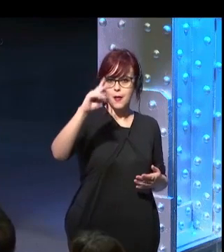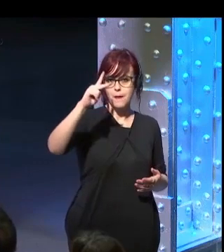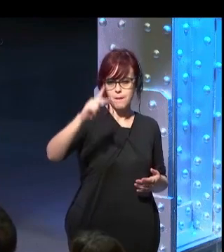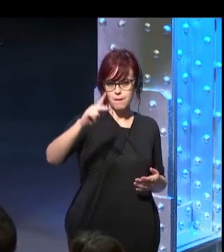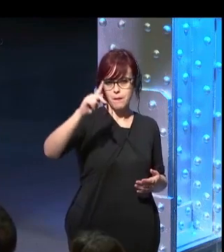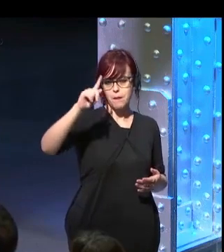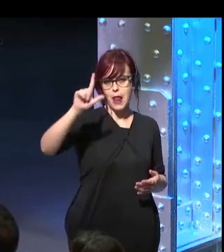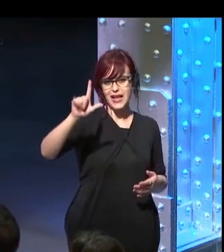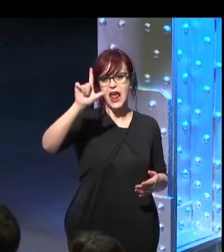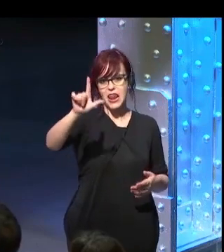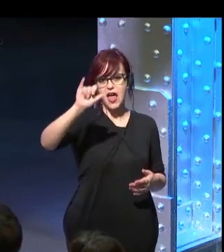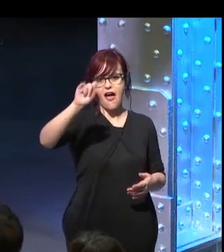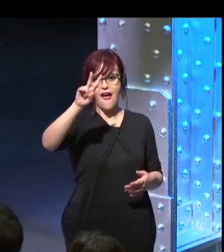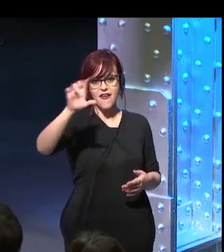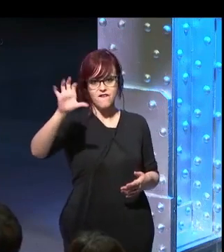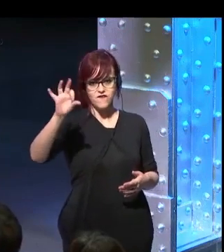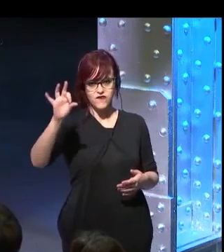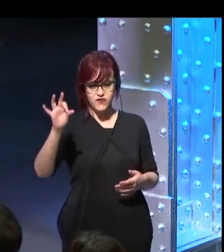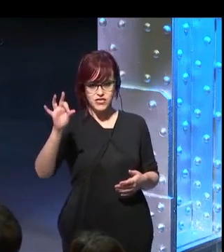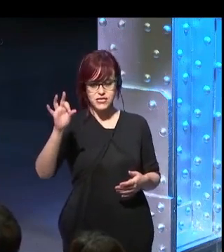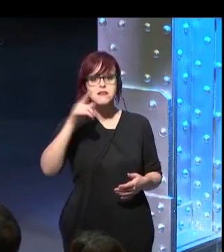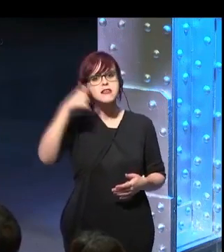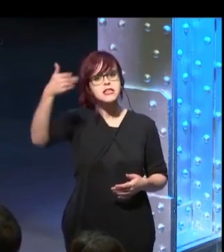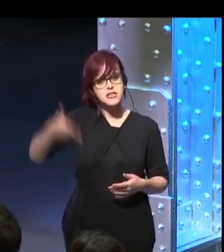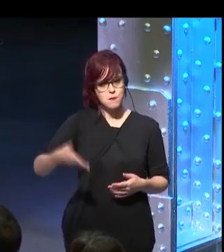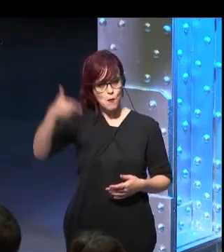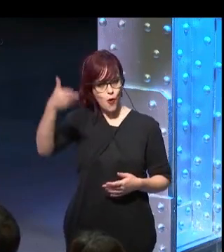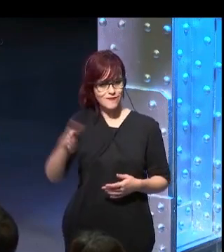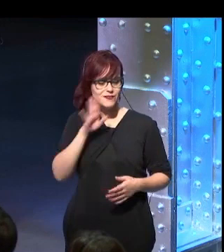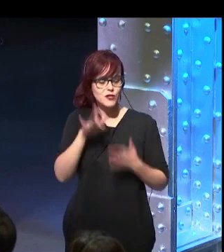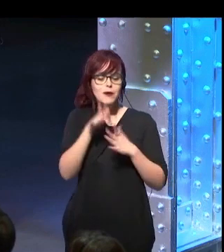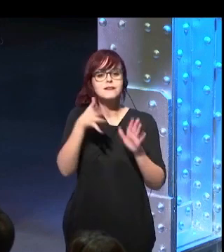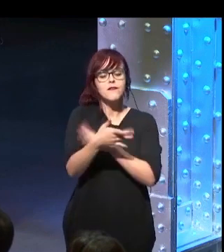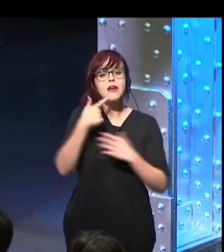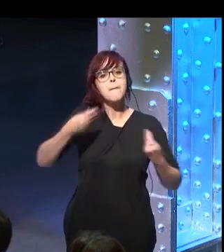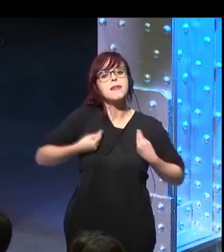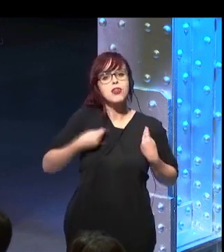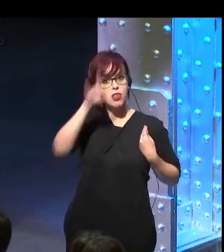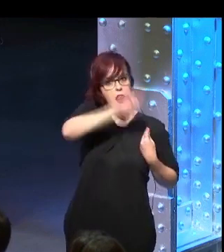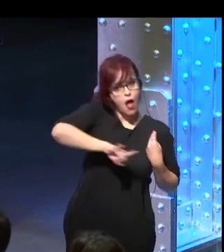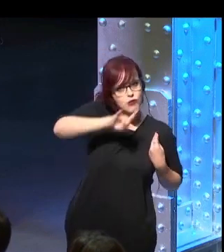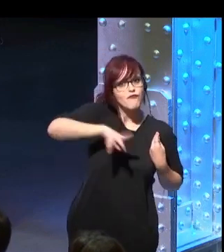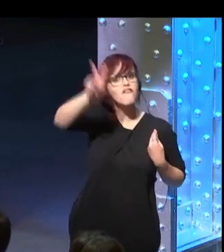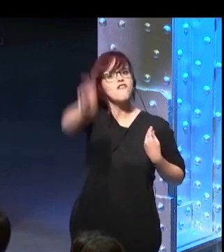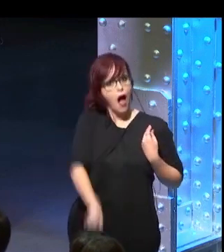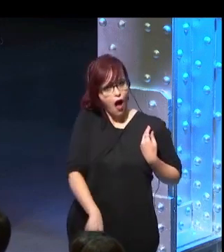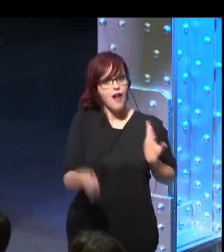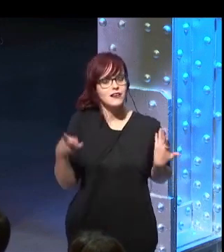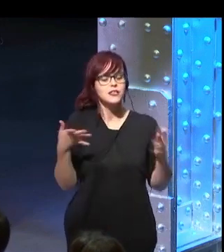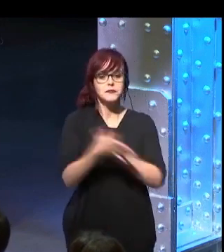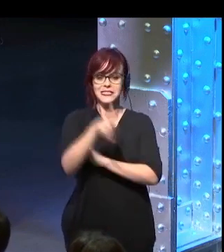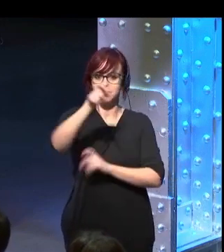vidas de los negros importan. ¿Qué significa esto? ¿De dónde vienen? ¿Cómo empezó? La respuesta a todo